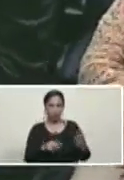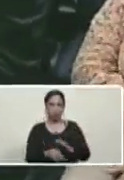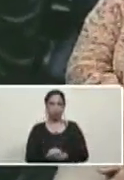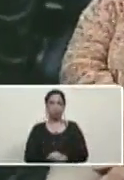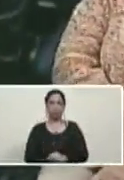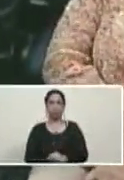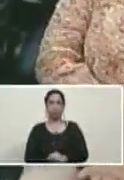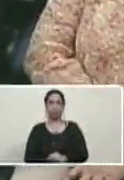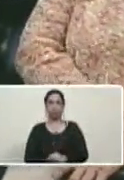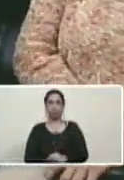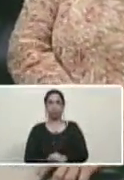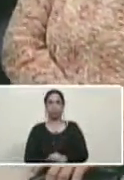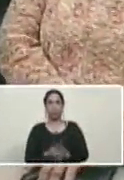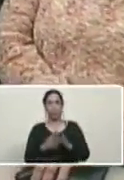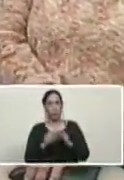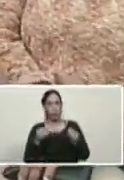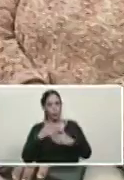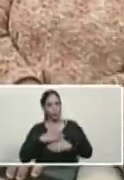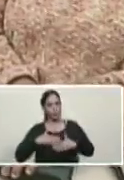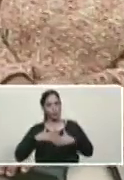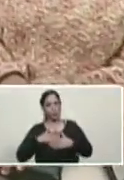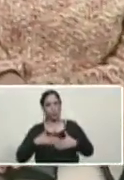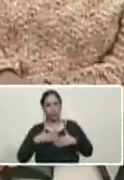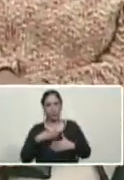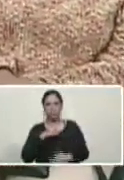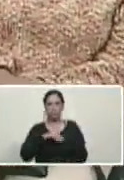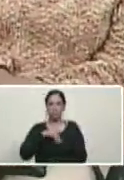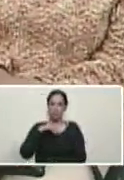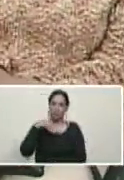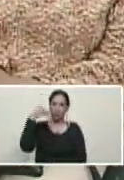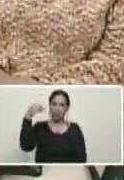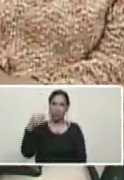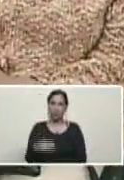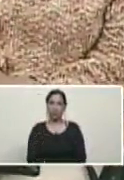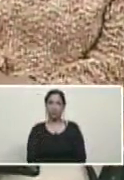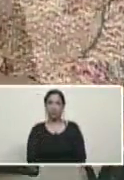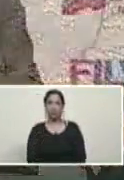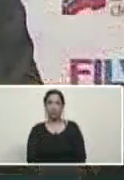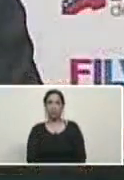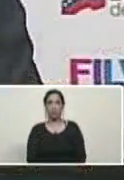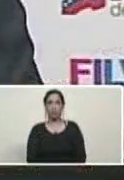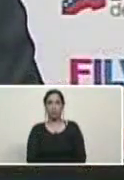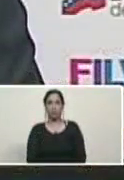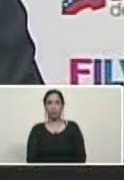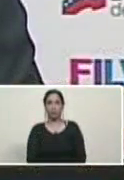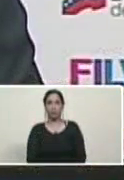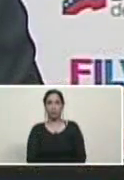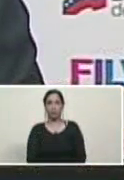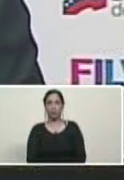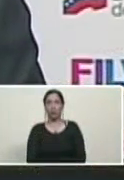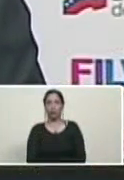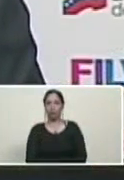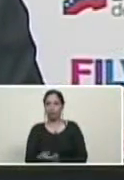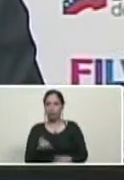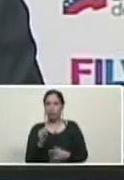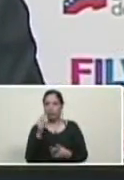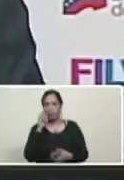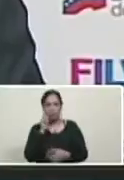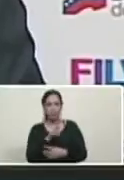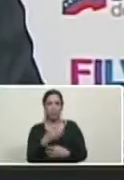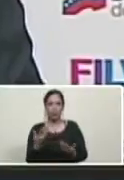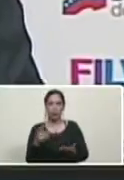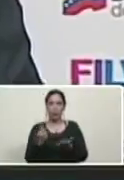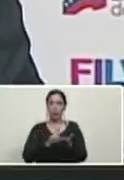a todos los que disfrutan la espiritualidad de la presencia del libro,